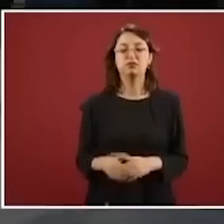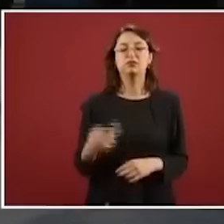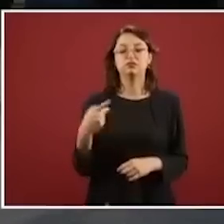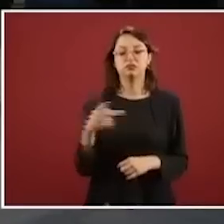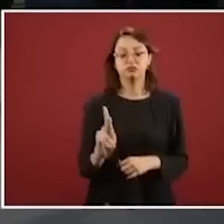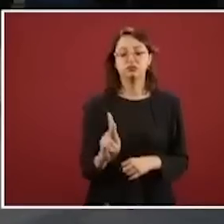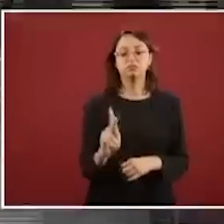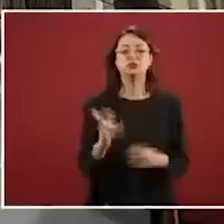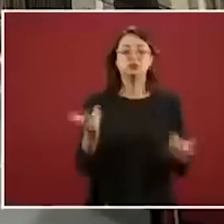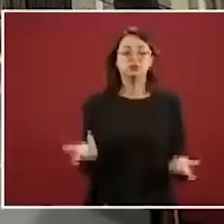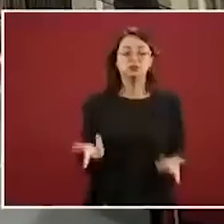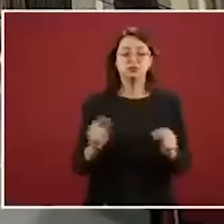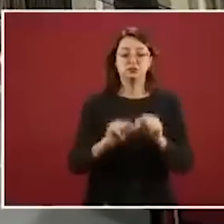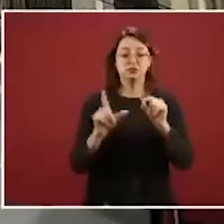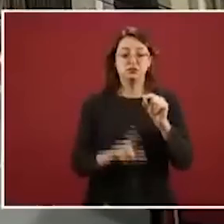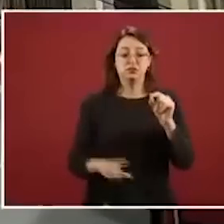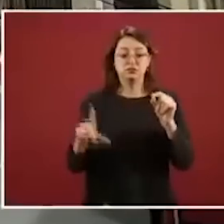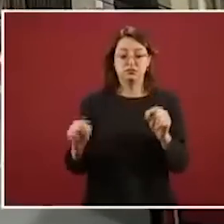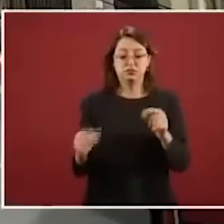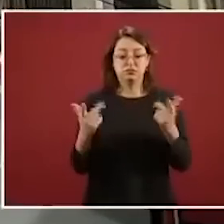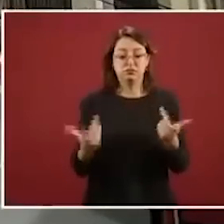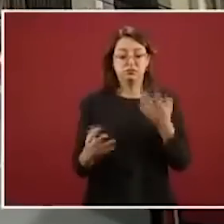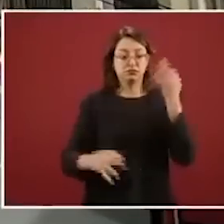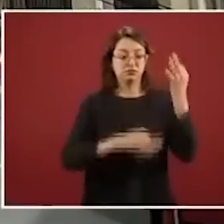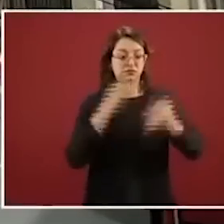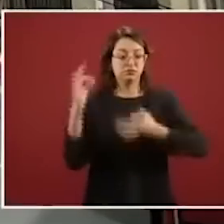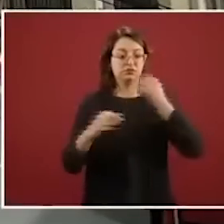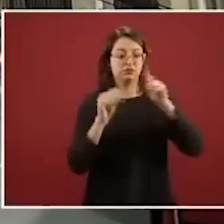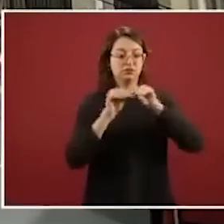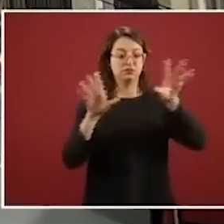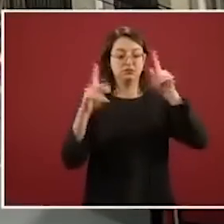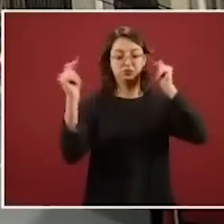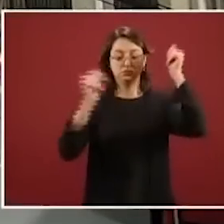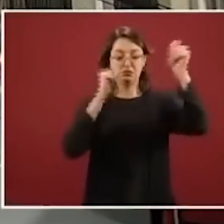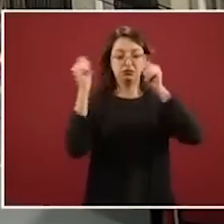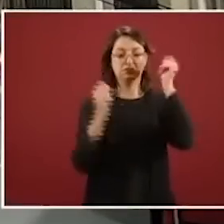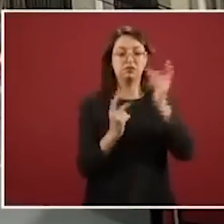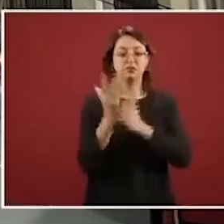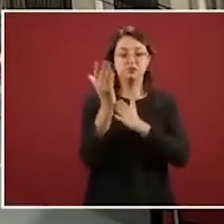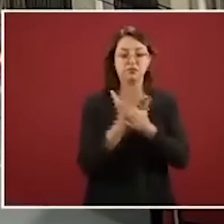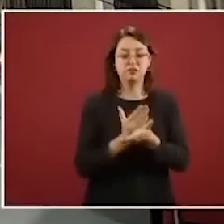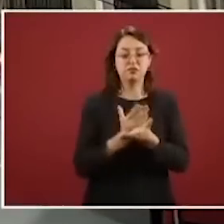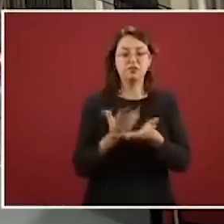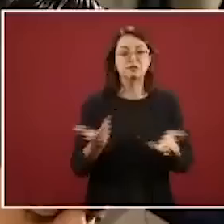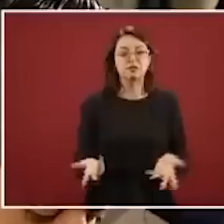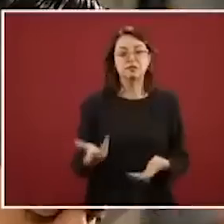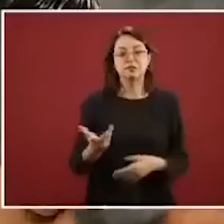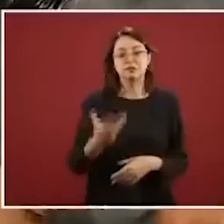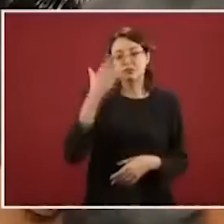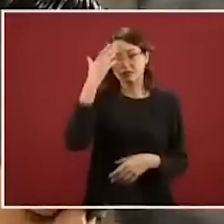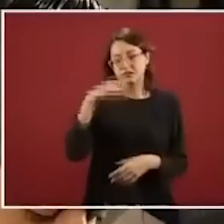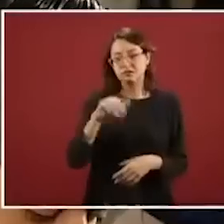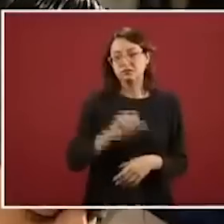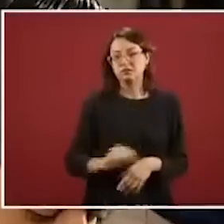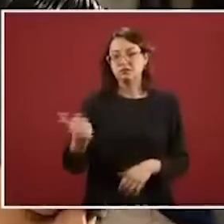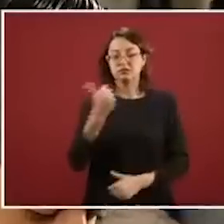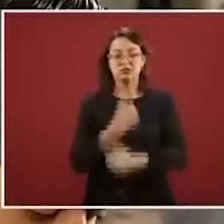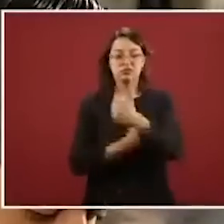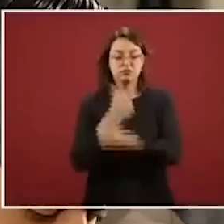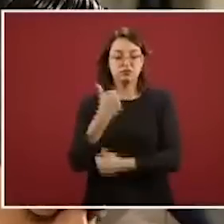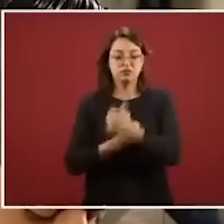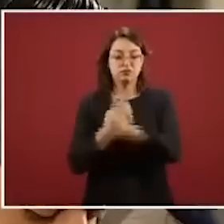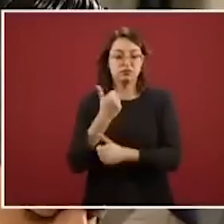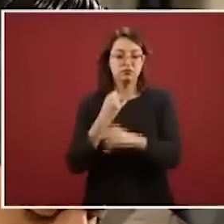ha descendido en su tarea de mercadotecnia turística y sabemos que los competidores, bueno, pues la